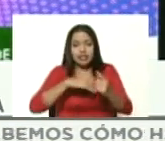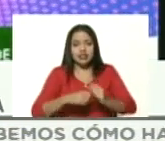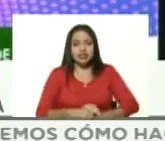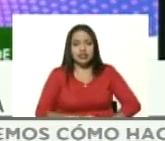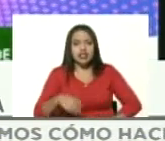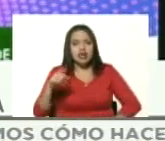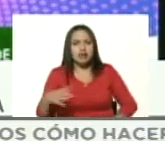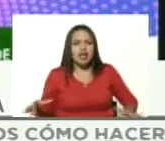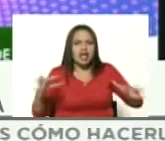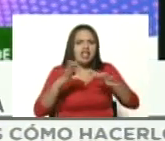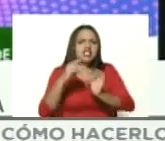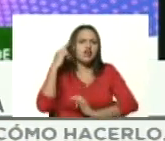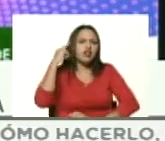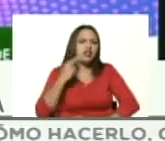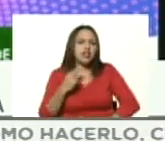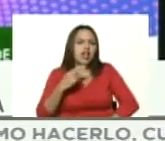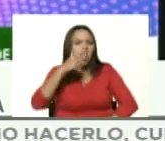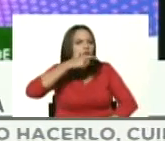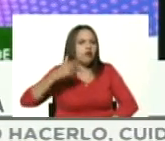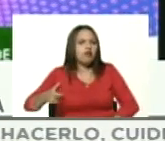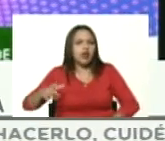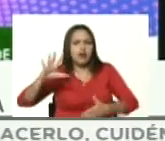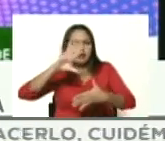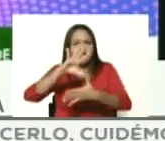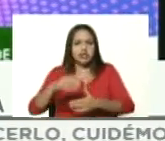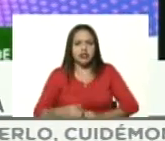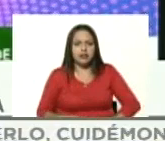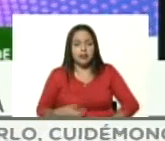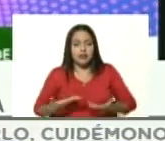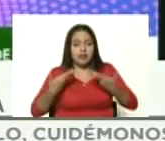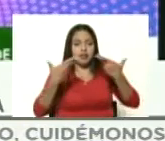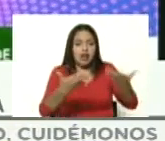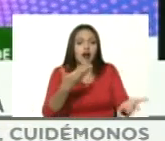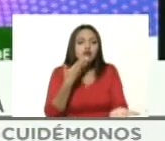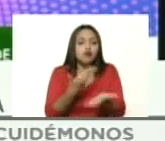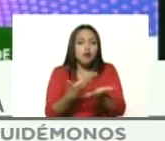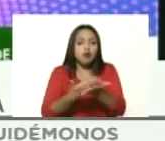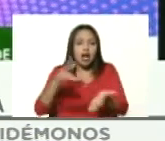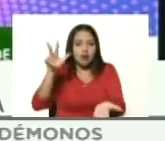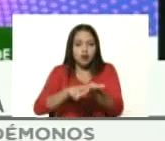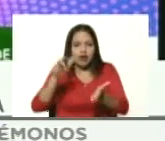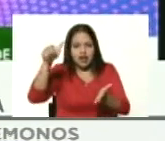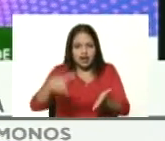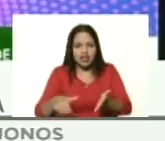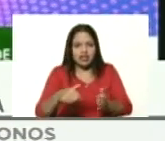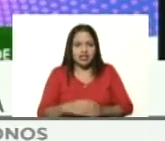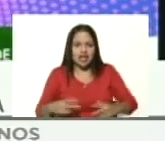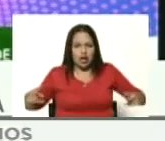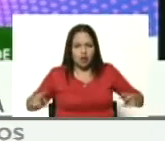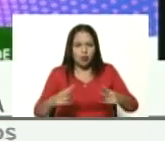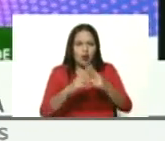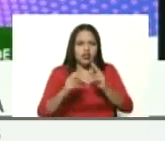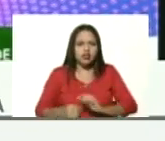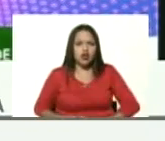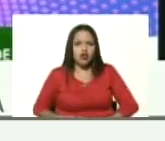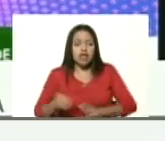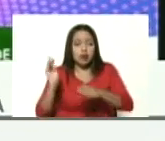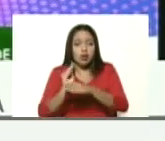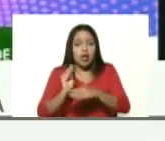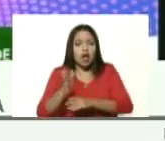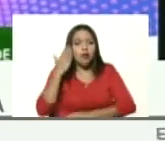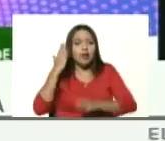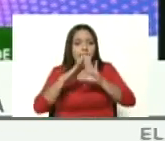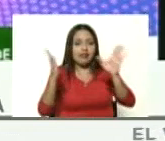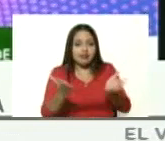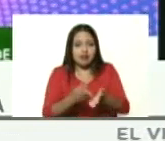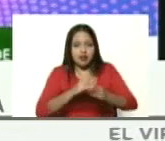Alianza Bolivariana para los Pueblos de Nuestra América lleve la agenda aprobada en este reencuentro de la Pachamama a